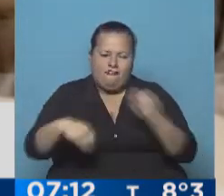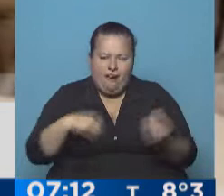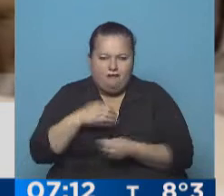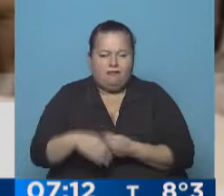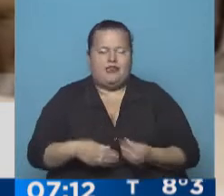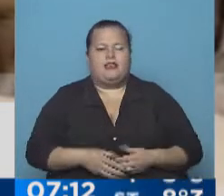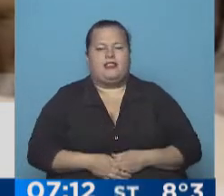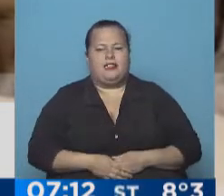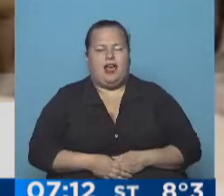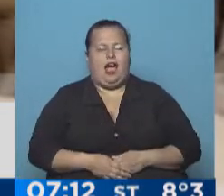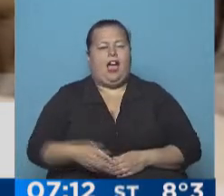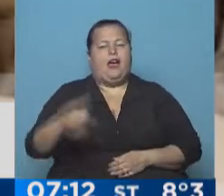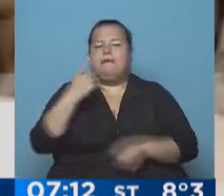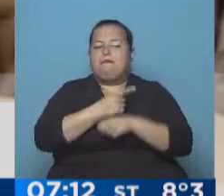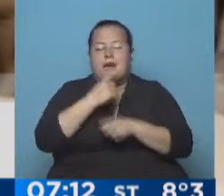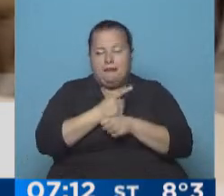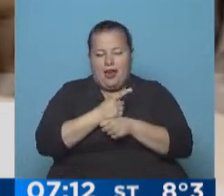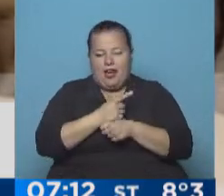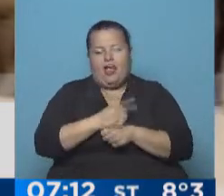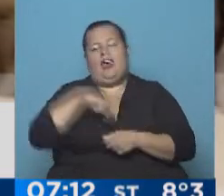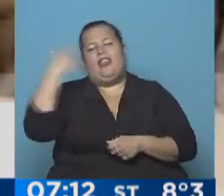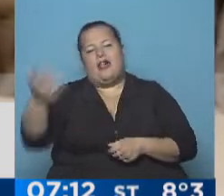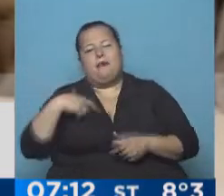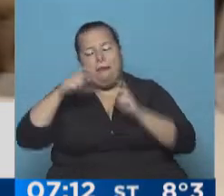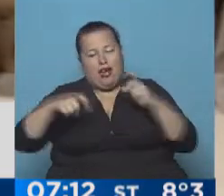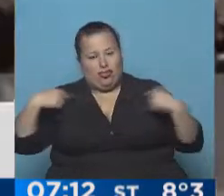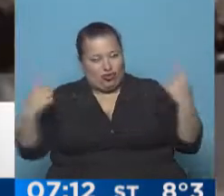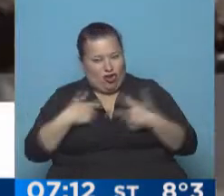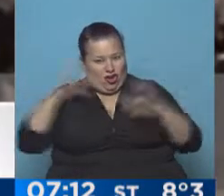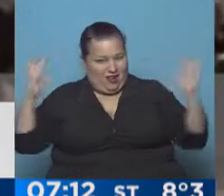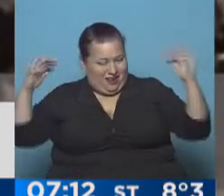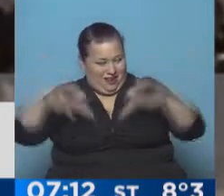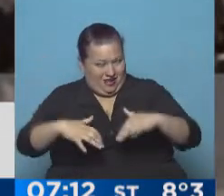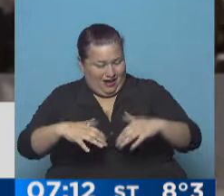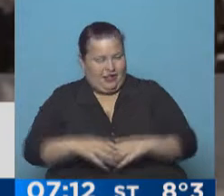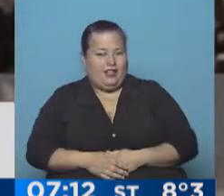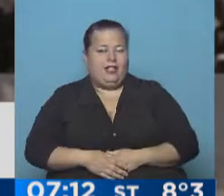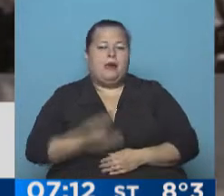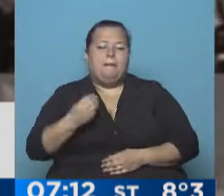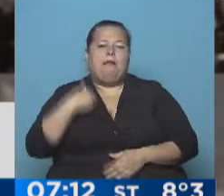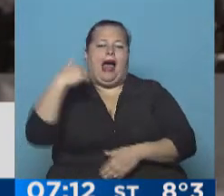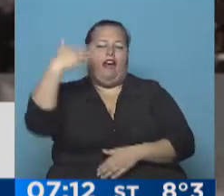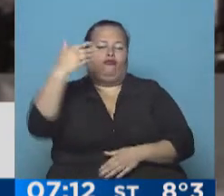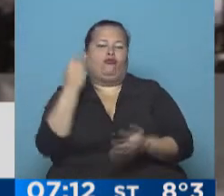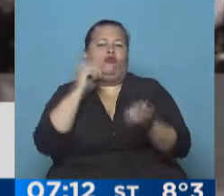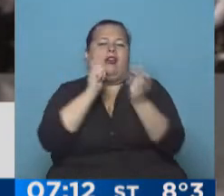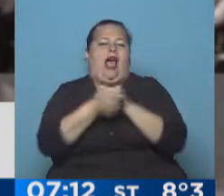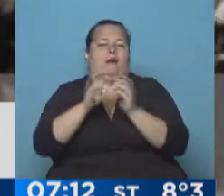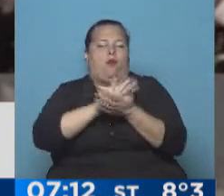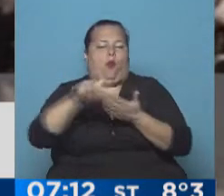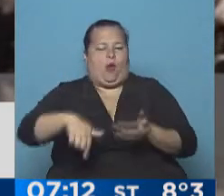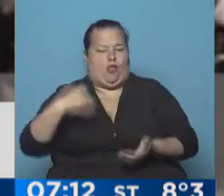familias, antes que las personas que estamos acá convocadas a conducir una nueva etapa de este